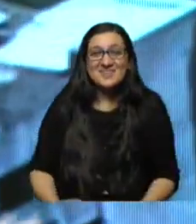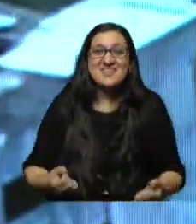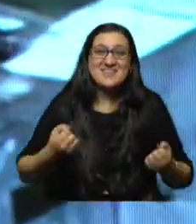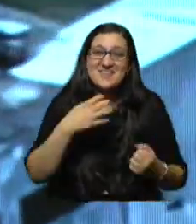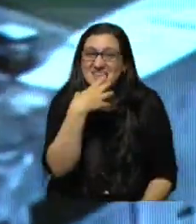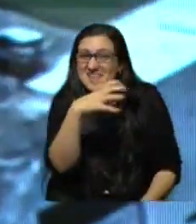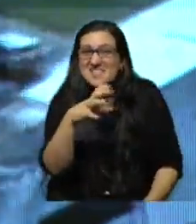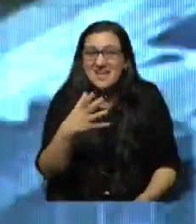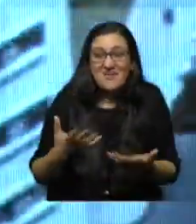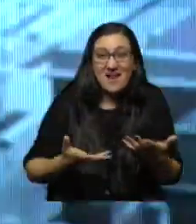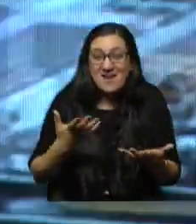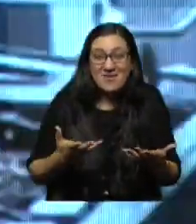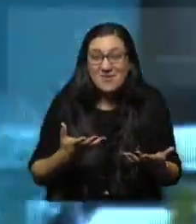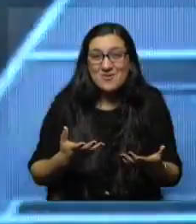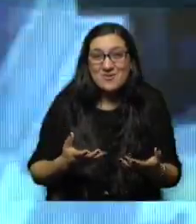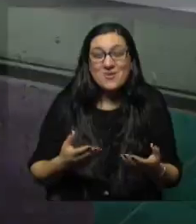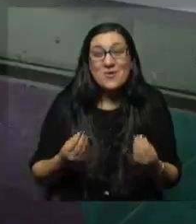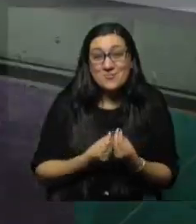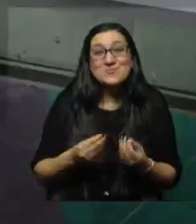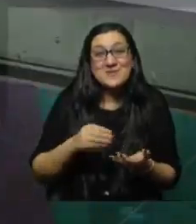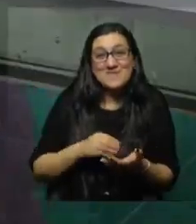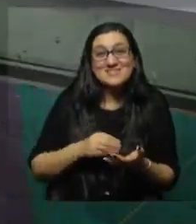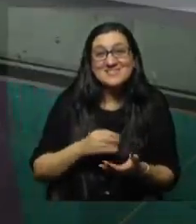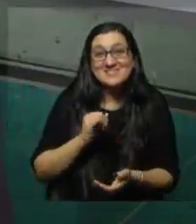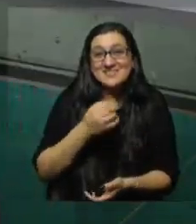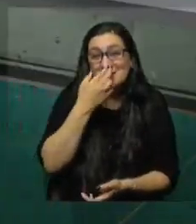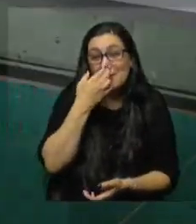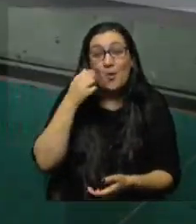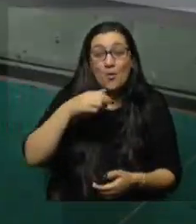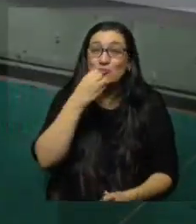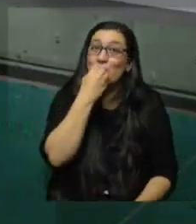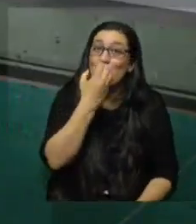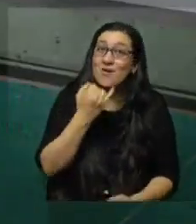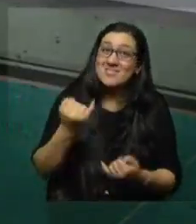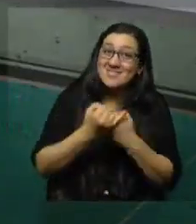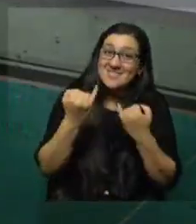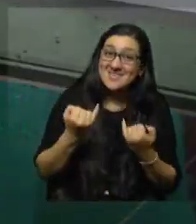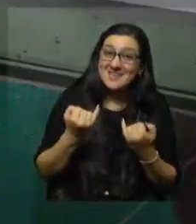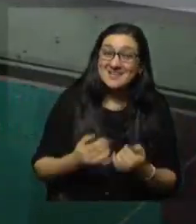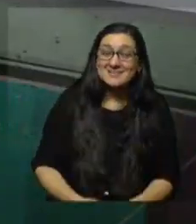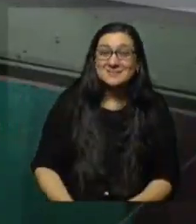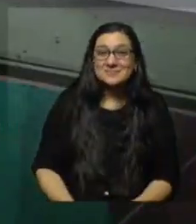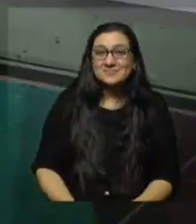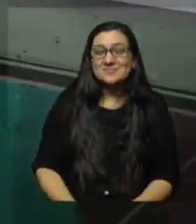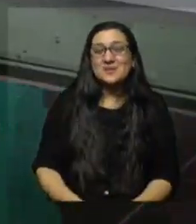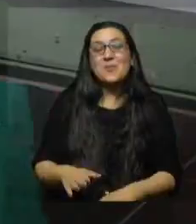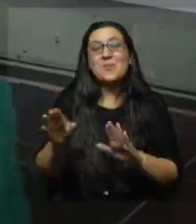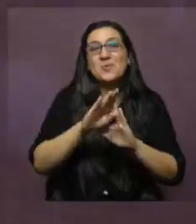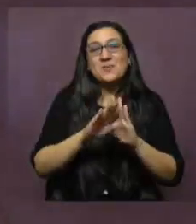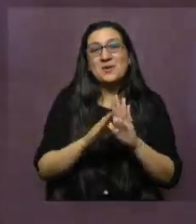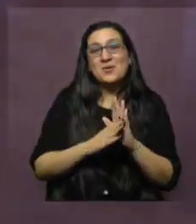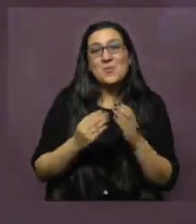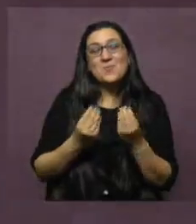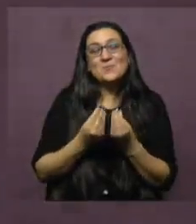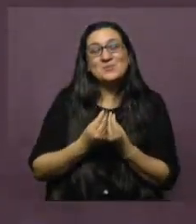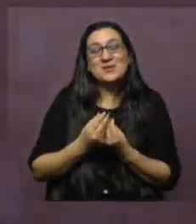hostia! Ay, a veces pasa. Hoy sería un buen día para cualquiera de esas cosas. Realmente un programa lleno de emoción. Cuesta seguir cuando